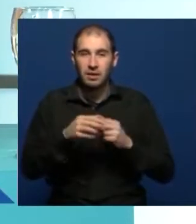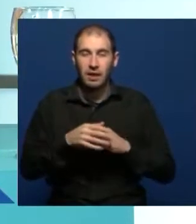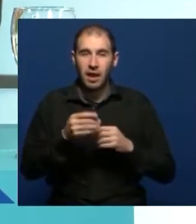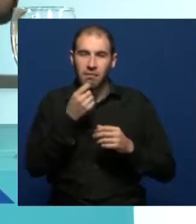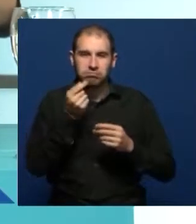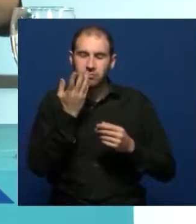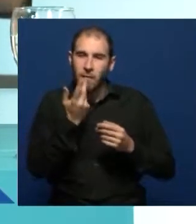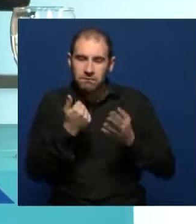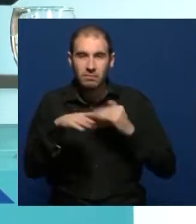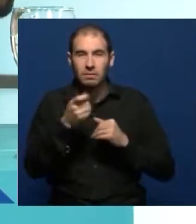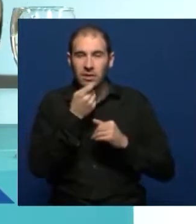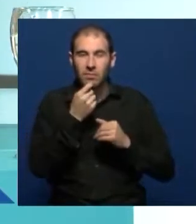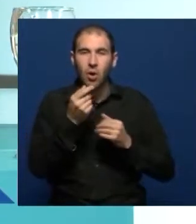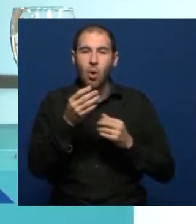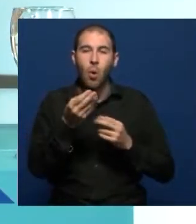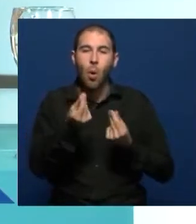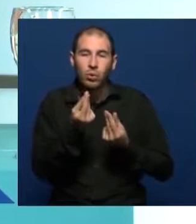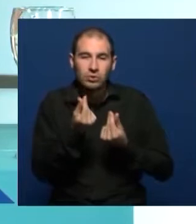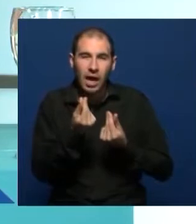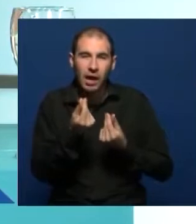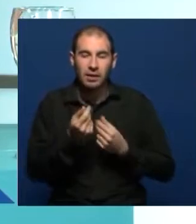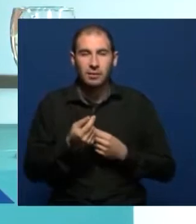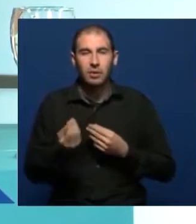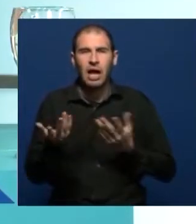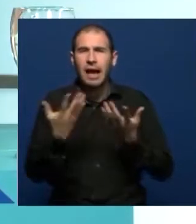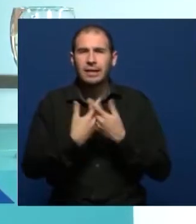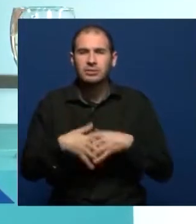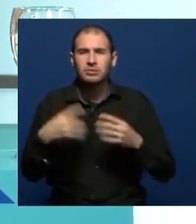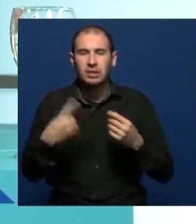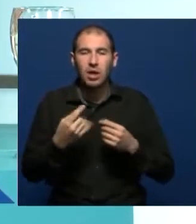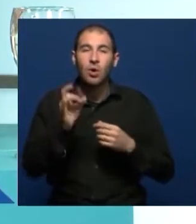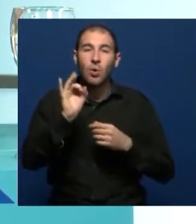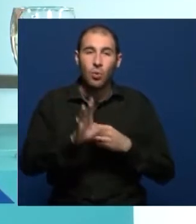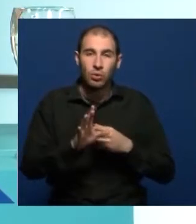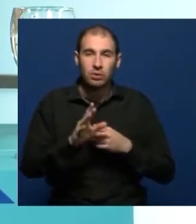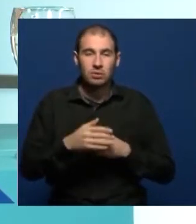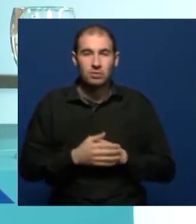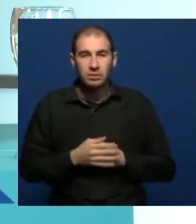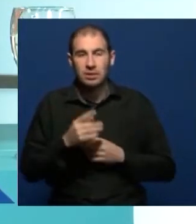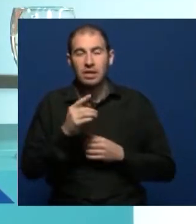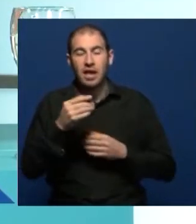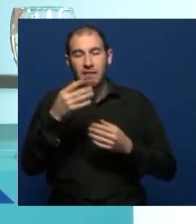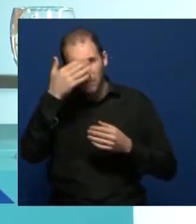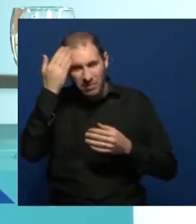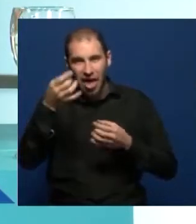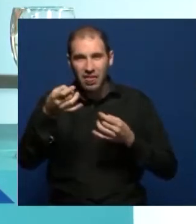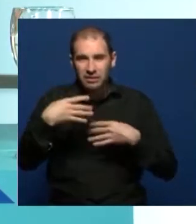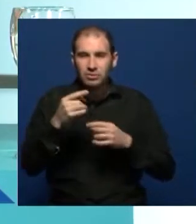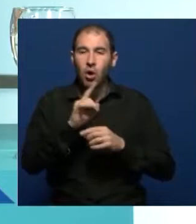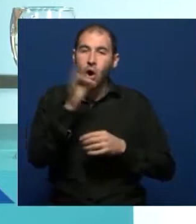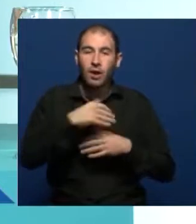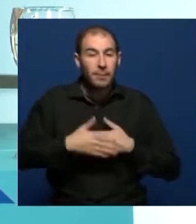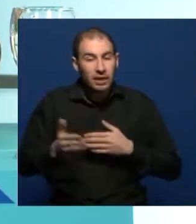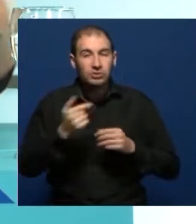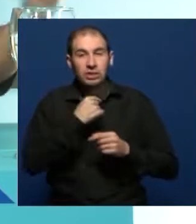¿no? Muchas veces, si no, el uso de preservativo va asociado solo a evitar ITS o embarazos no